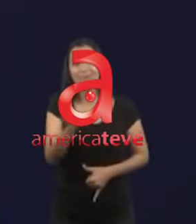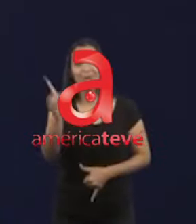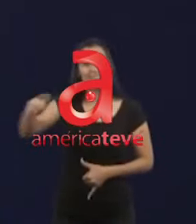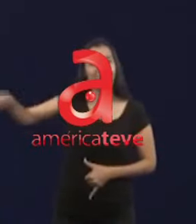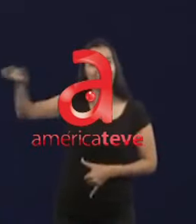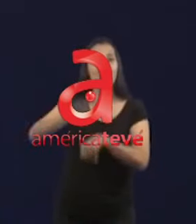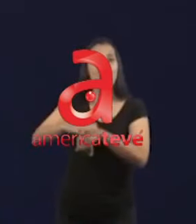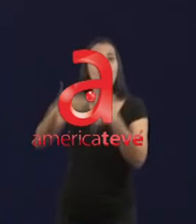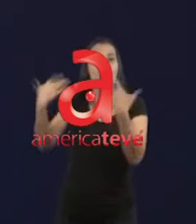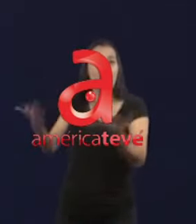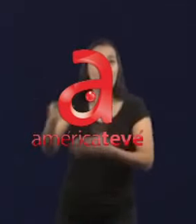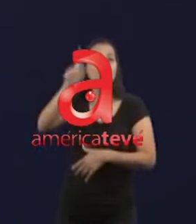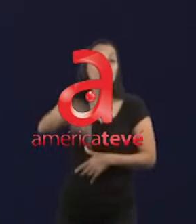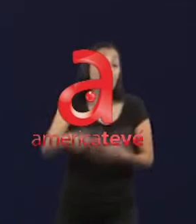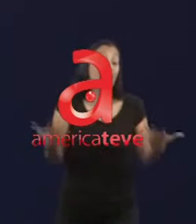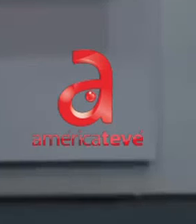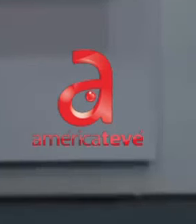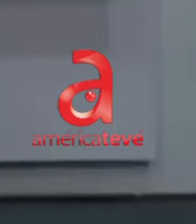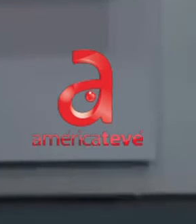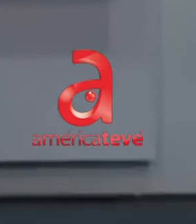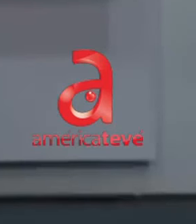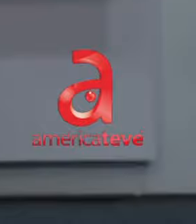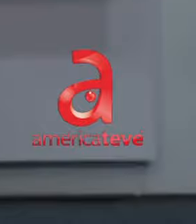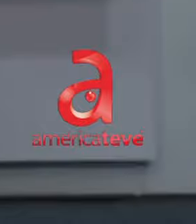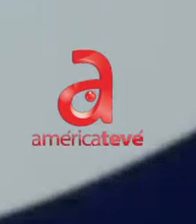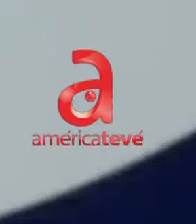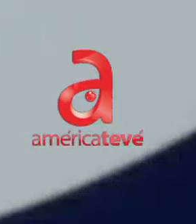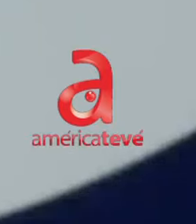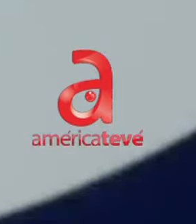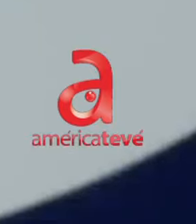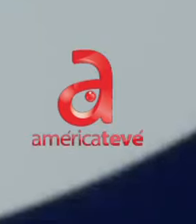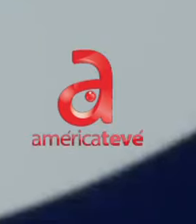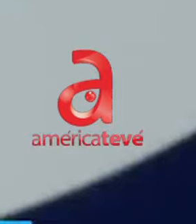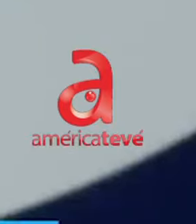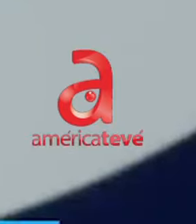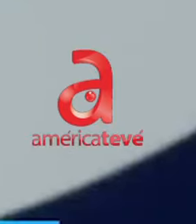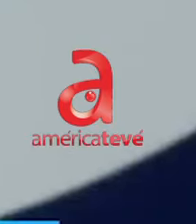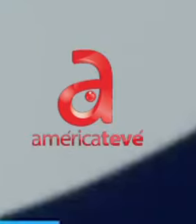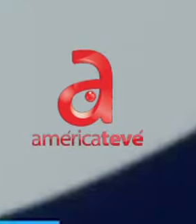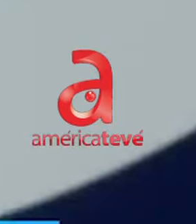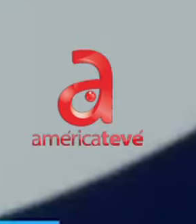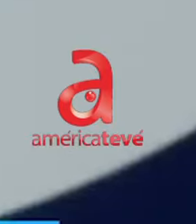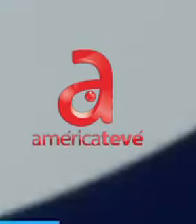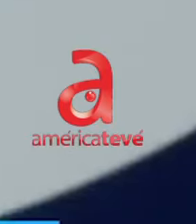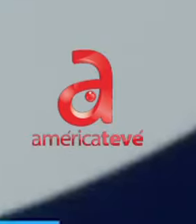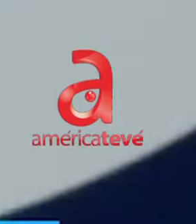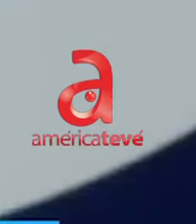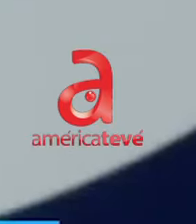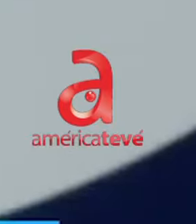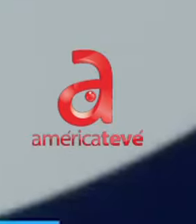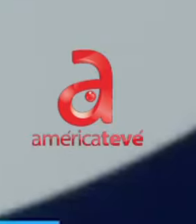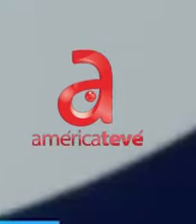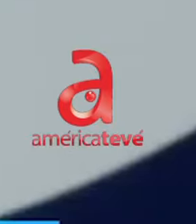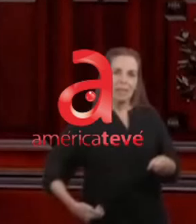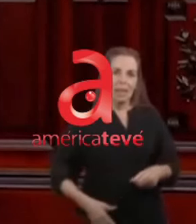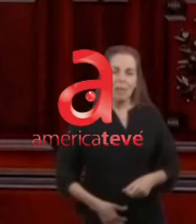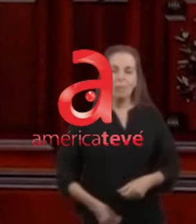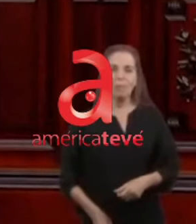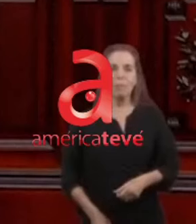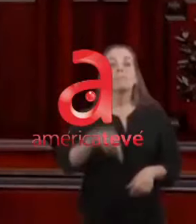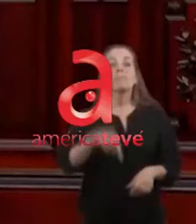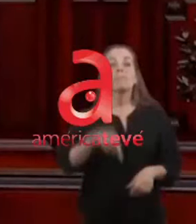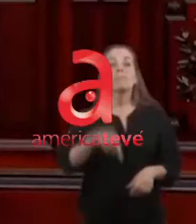hacen al desenvolvimiento de una república más adelante el fiscal venezolano siguió atacando al mandatario argentino